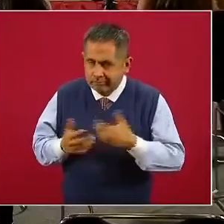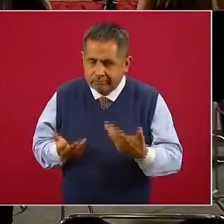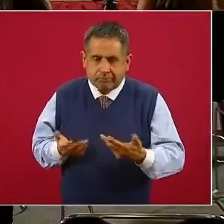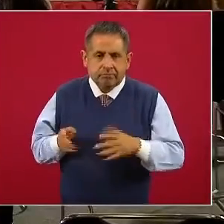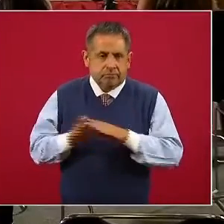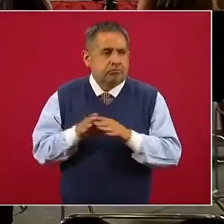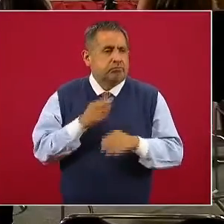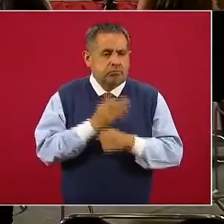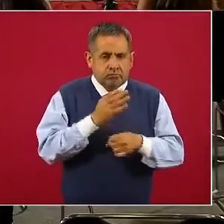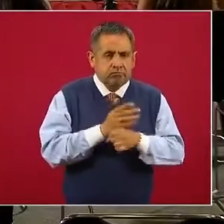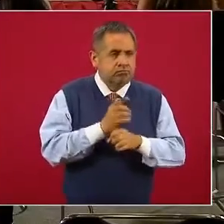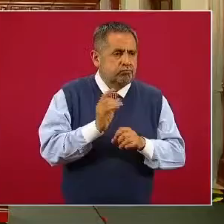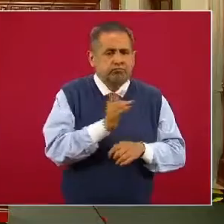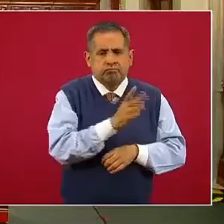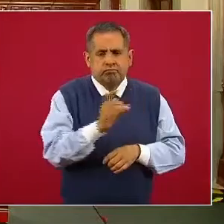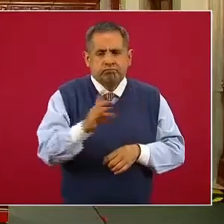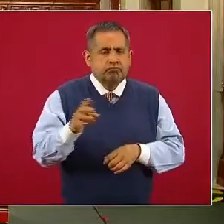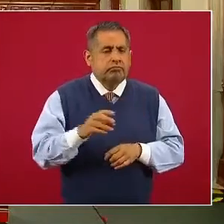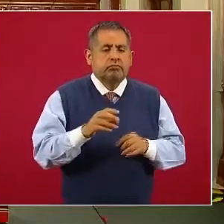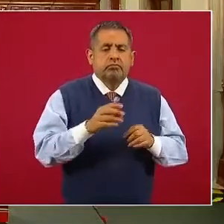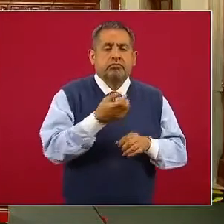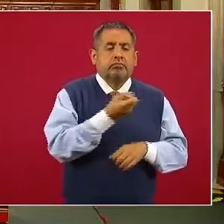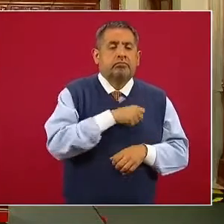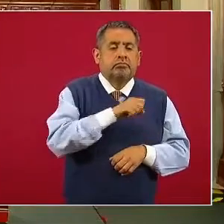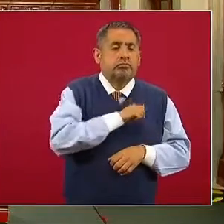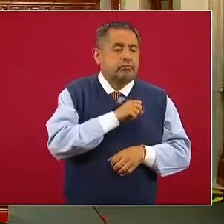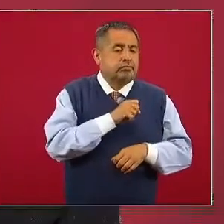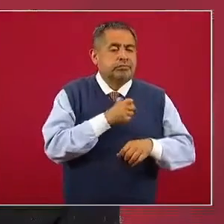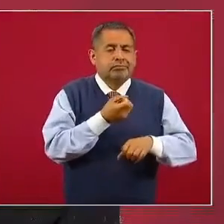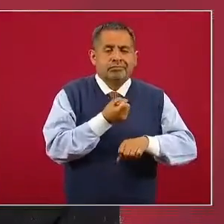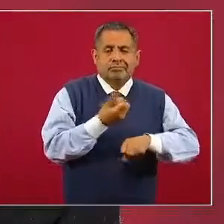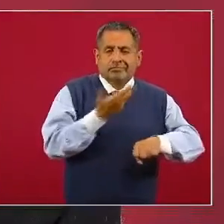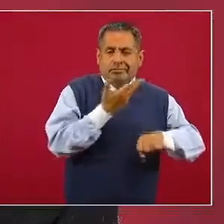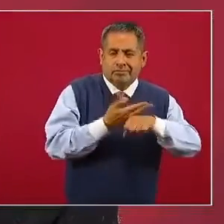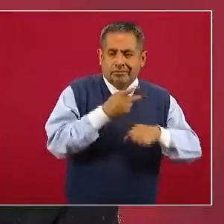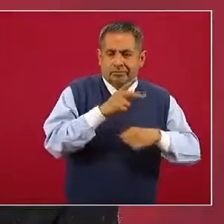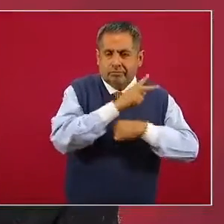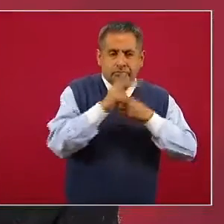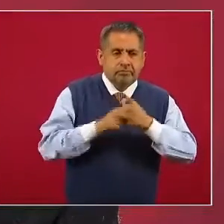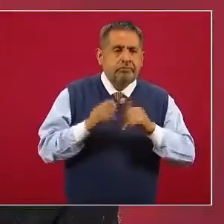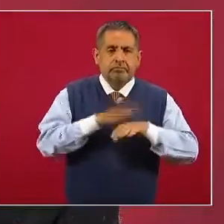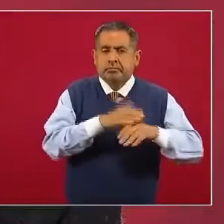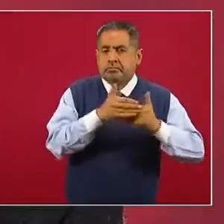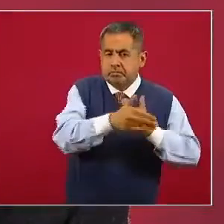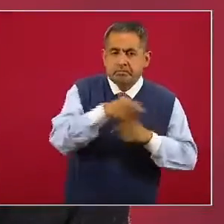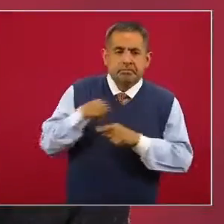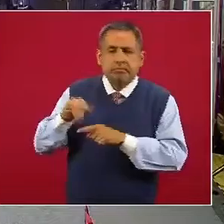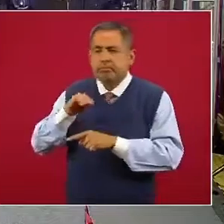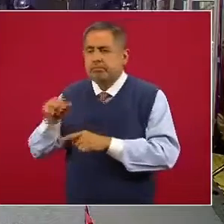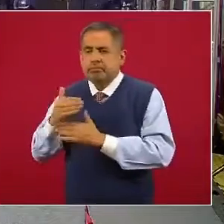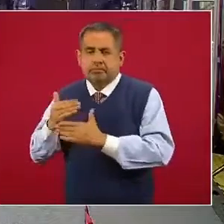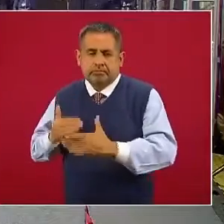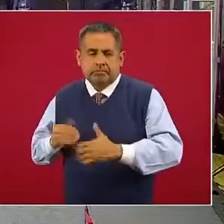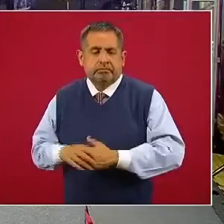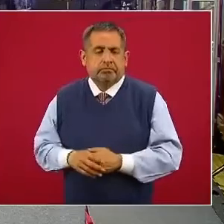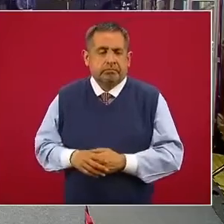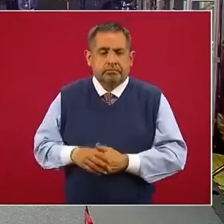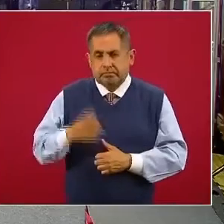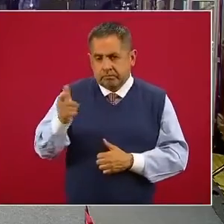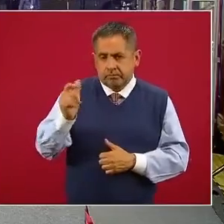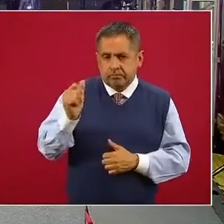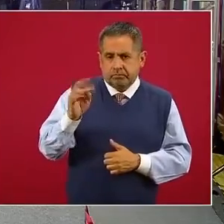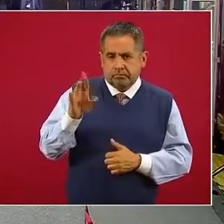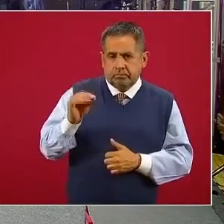que lo está logrando las Secretarías de Salud del país. Muchas gracias. Arturo